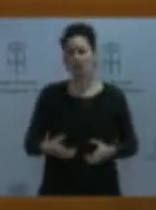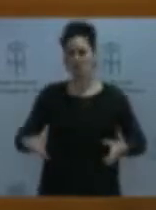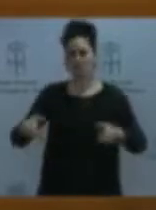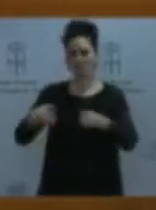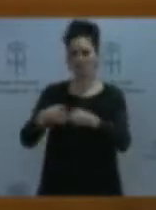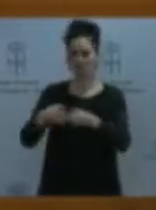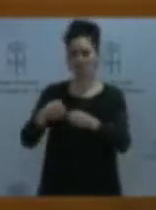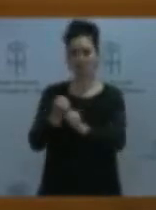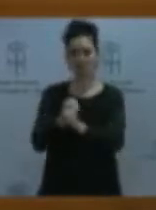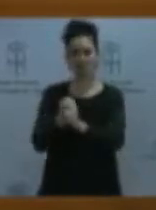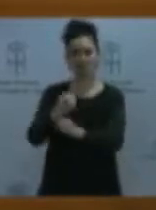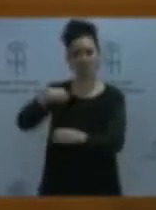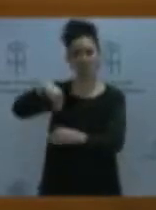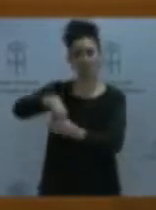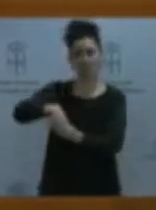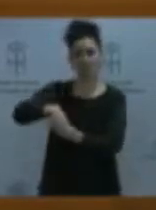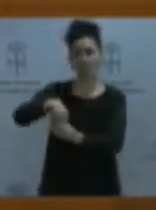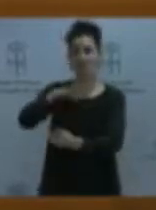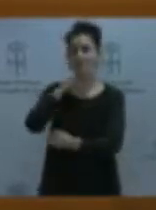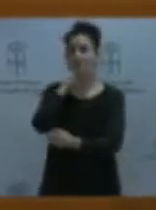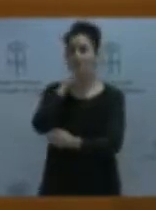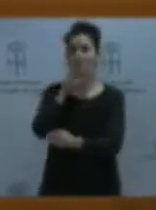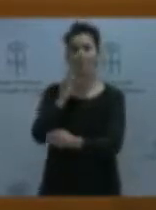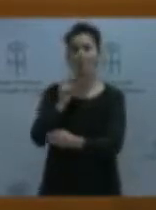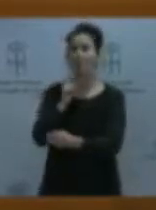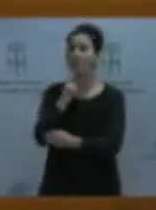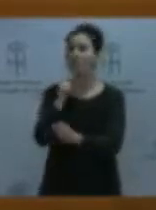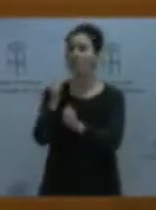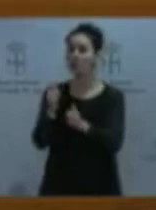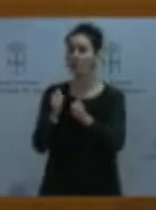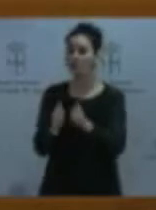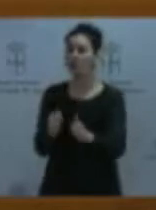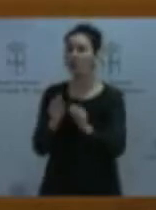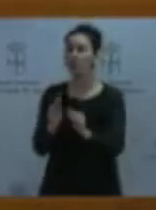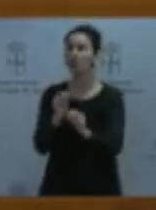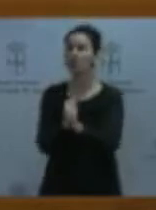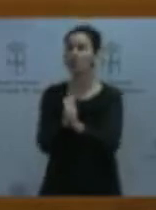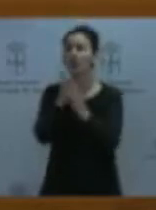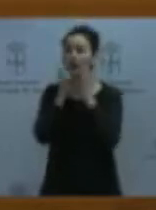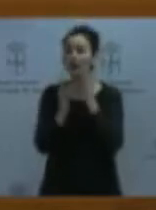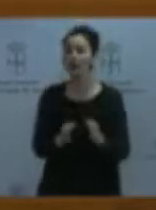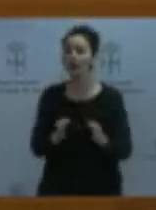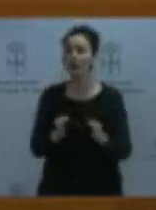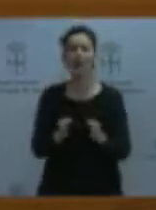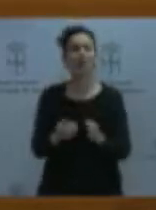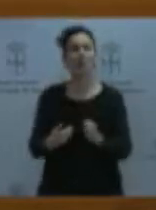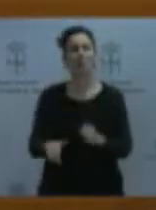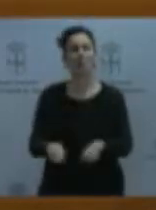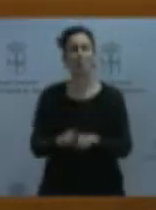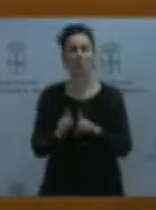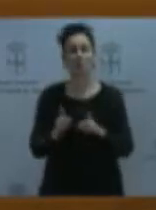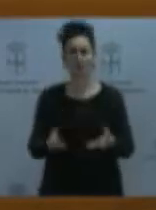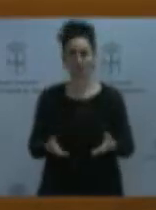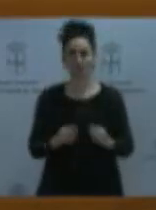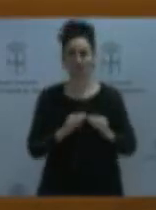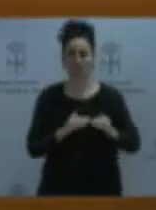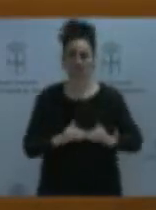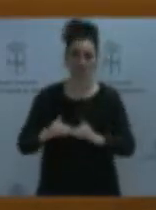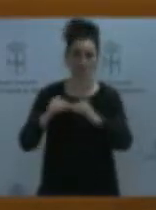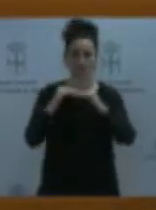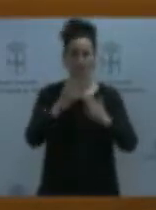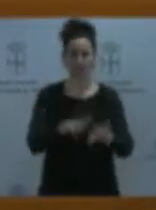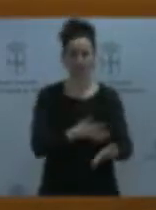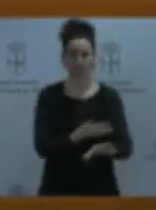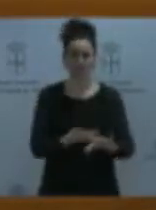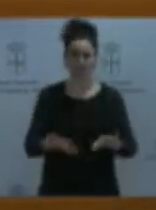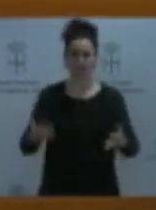está considerando el trabajo que realmente realizan. Por otra parte, unificar horarios para todos los trabajadores del área